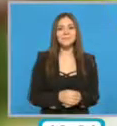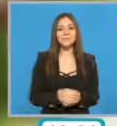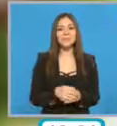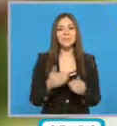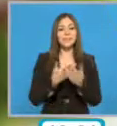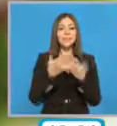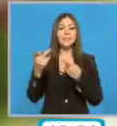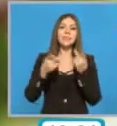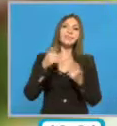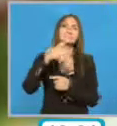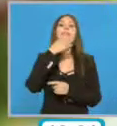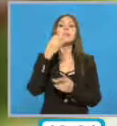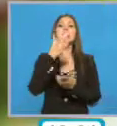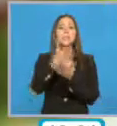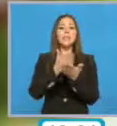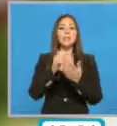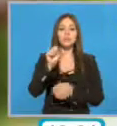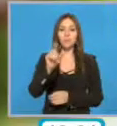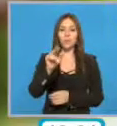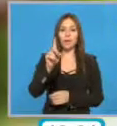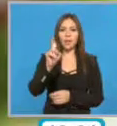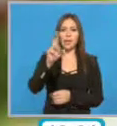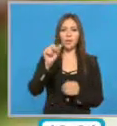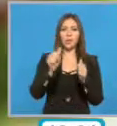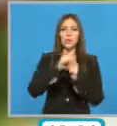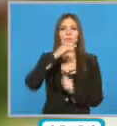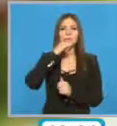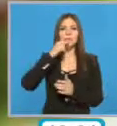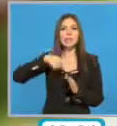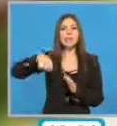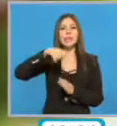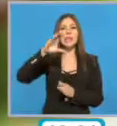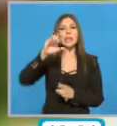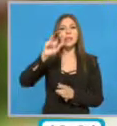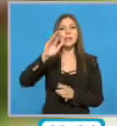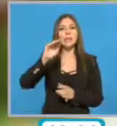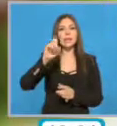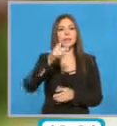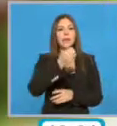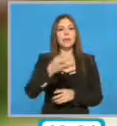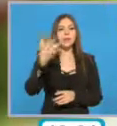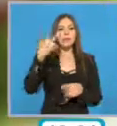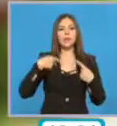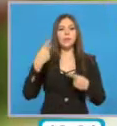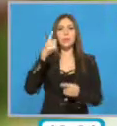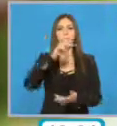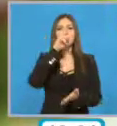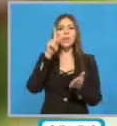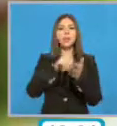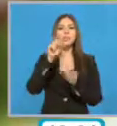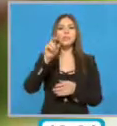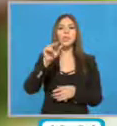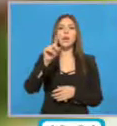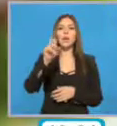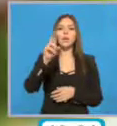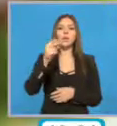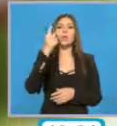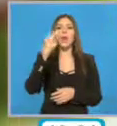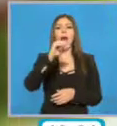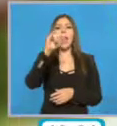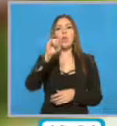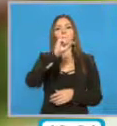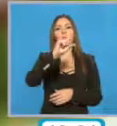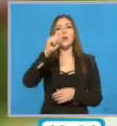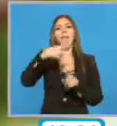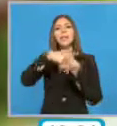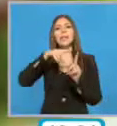Bueno, y para esos tacos de suadero con salsita cascabel para 5 personas vamos a necesitar 1 kilo de suadero, 2 dientes de ajo, Media cebolla,